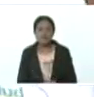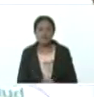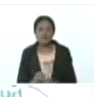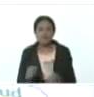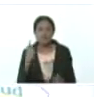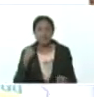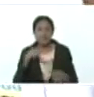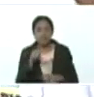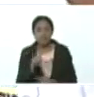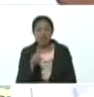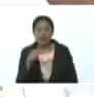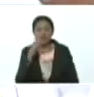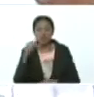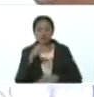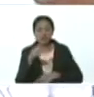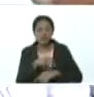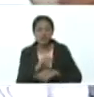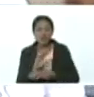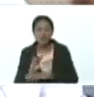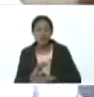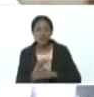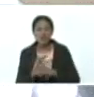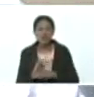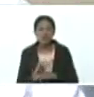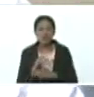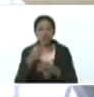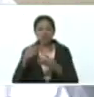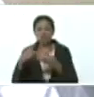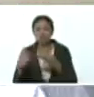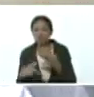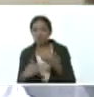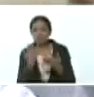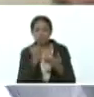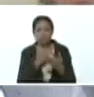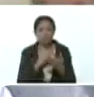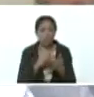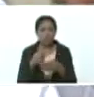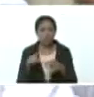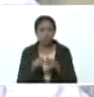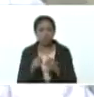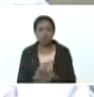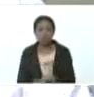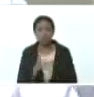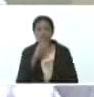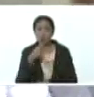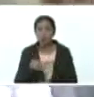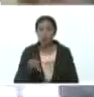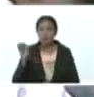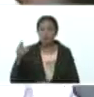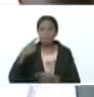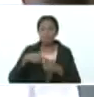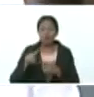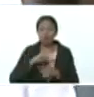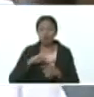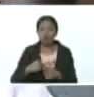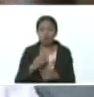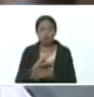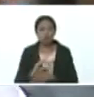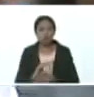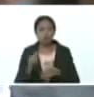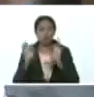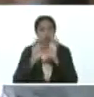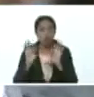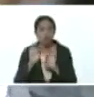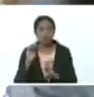mosquito y, por supuesto, prevenir entonces el dengue, el zika, chikungunya, la fiebre amarilla que no tenemos en el país, pero que previniendo